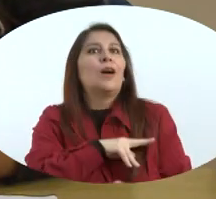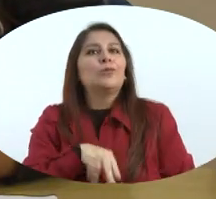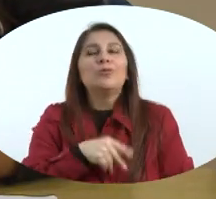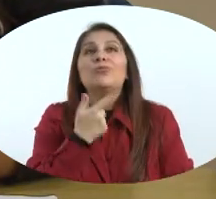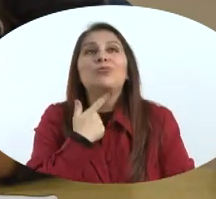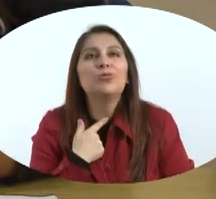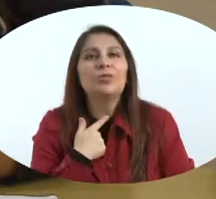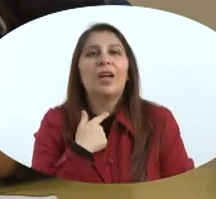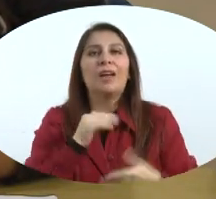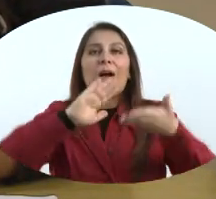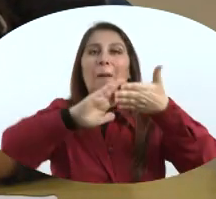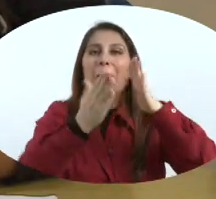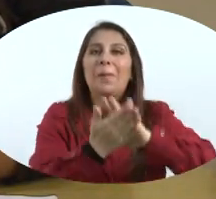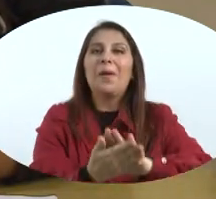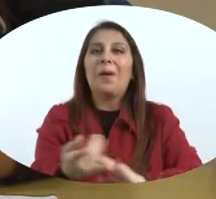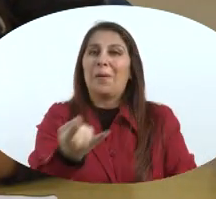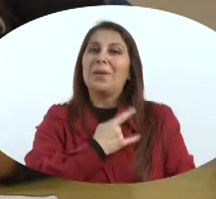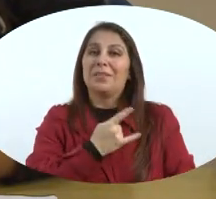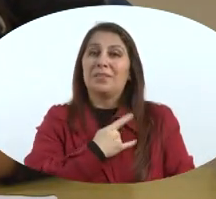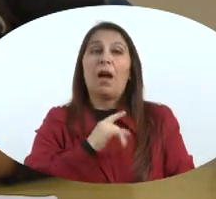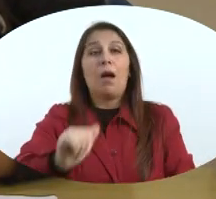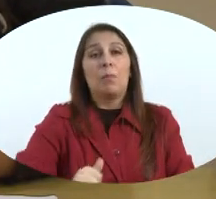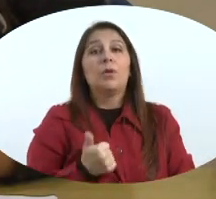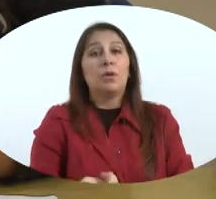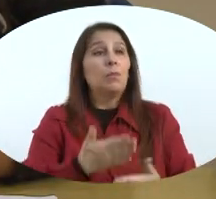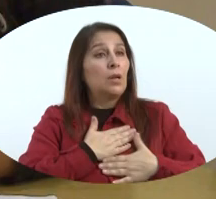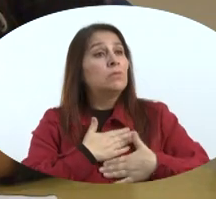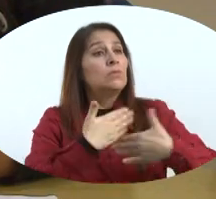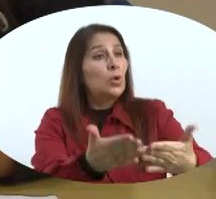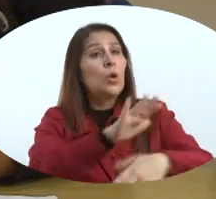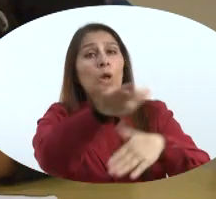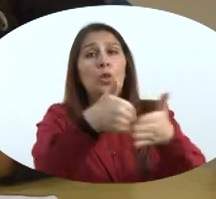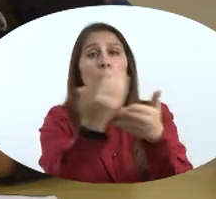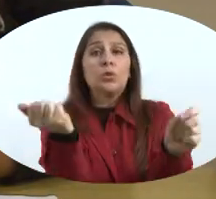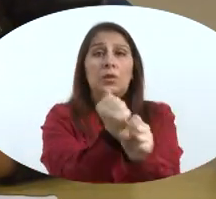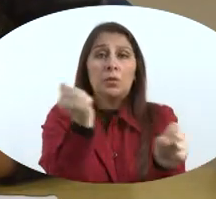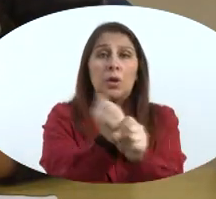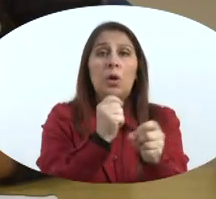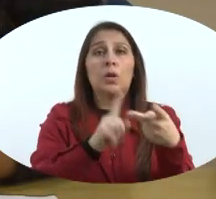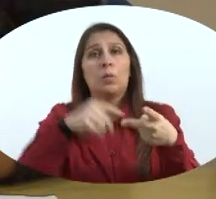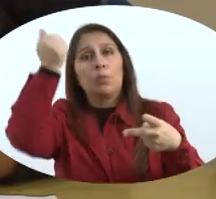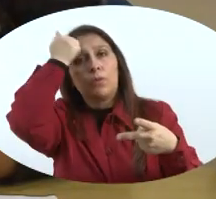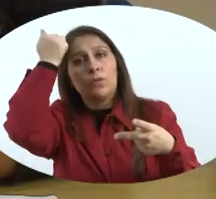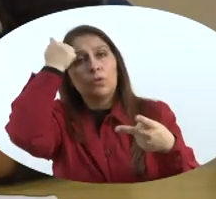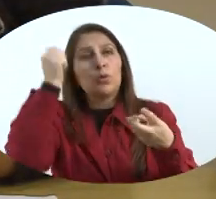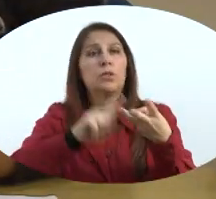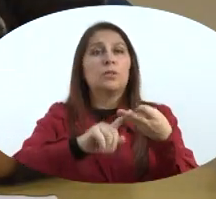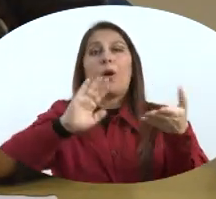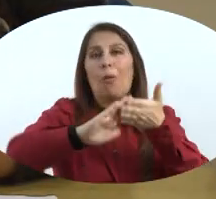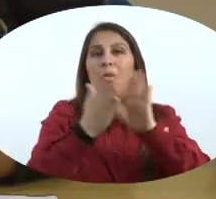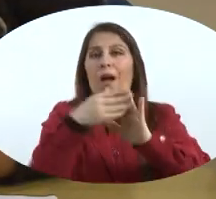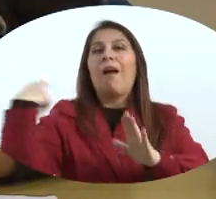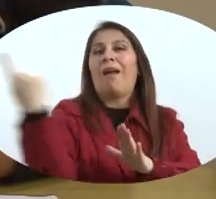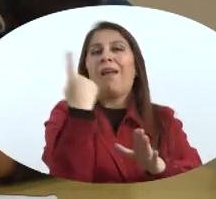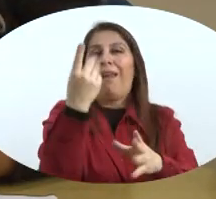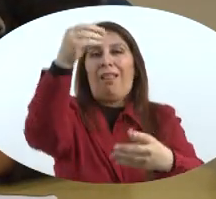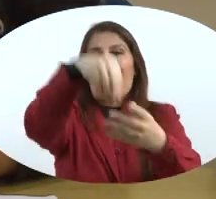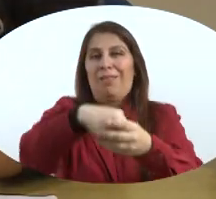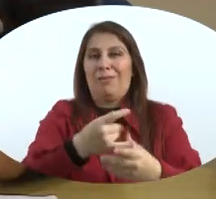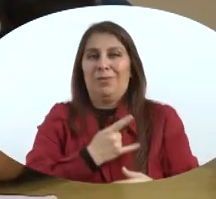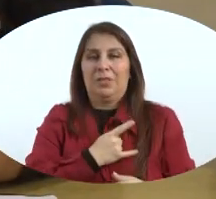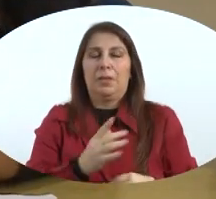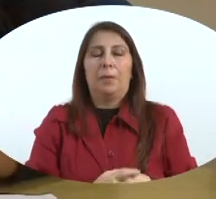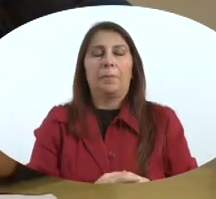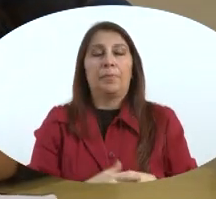universidad la comunidad universitaria acá también aprovechar para saludar a los trabajadores a los profesores ya la comunidad en general ahora cuáles son nuestros cuatro